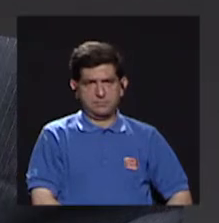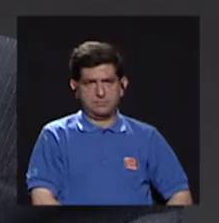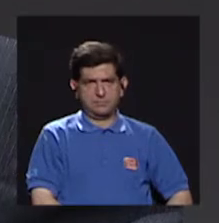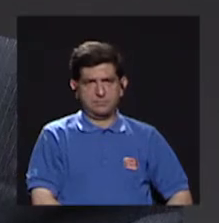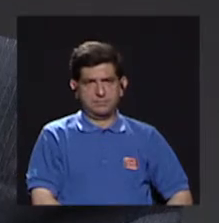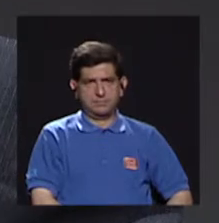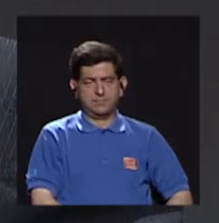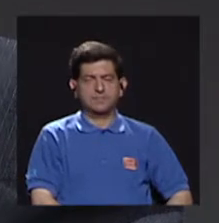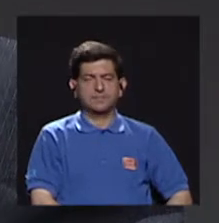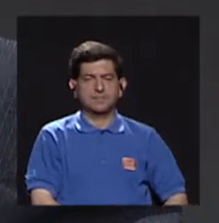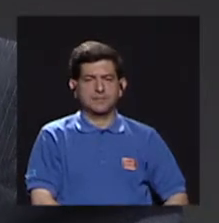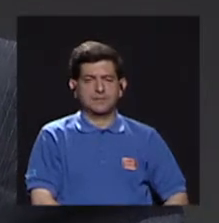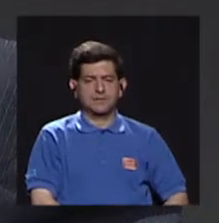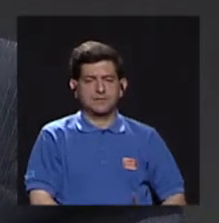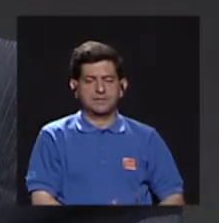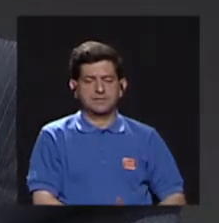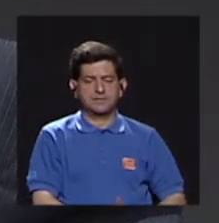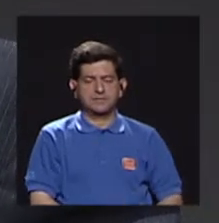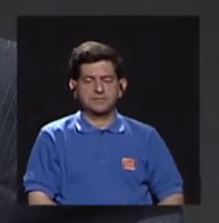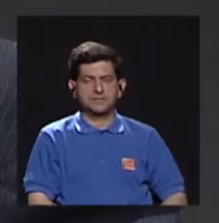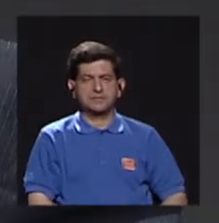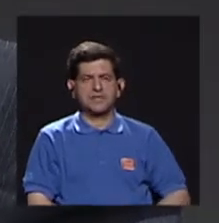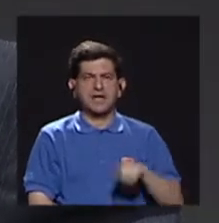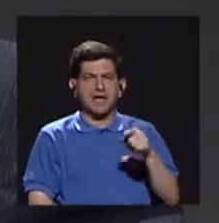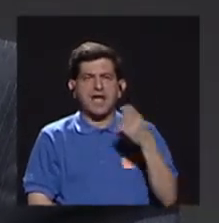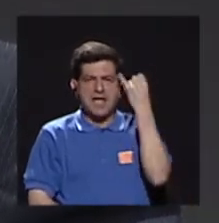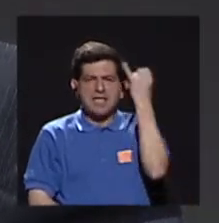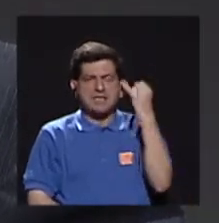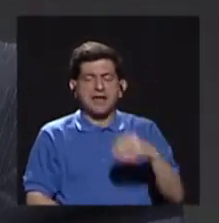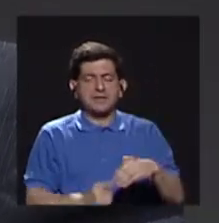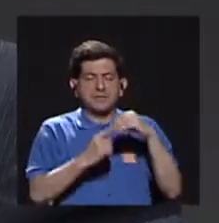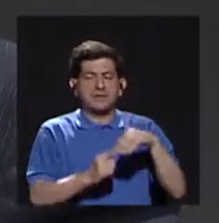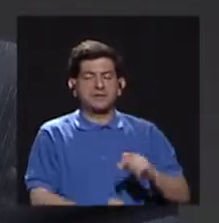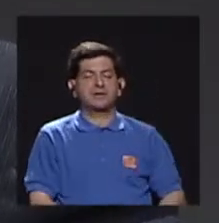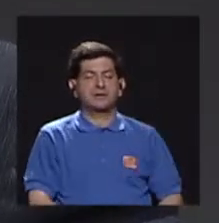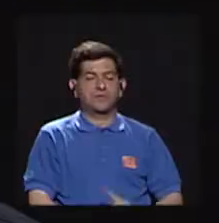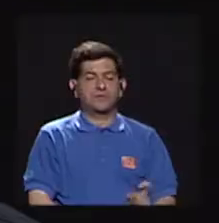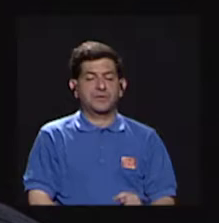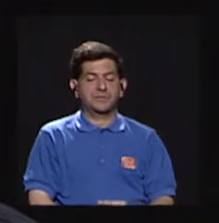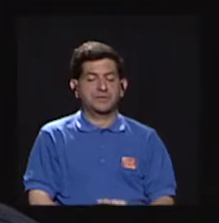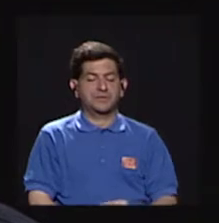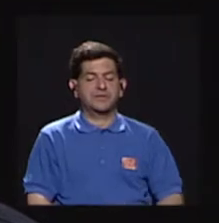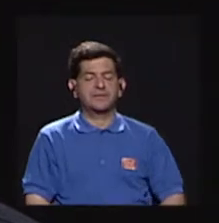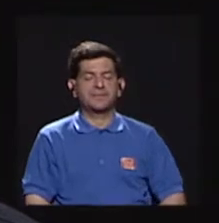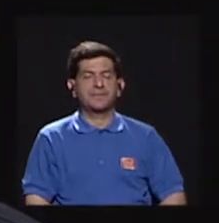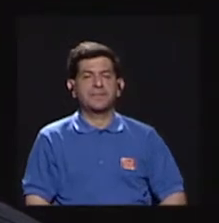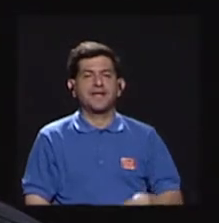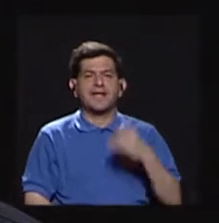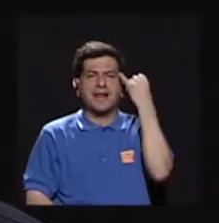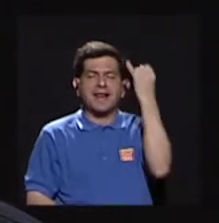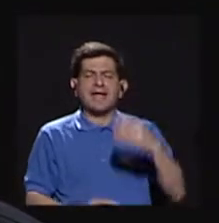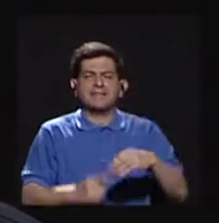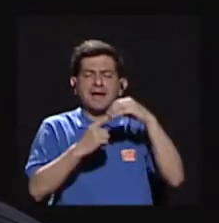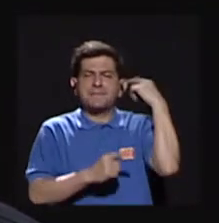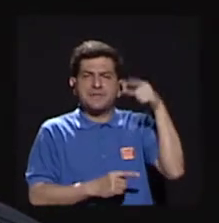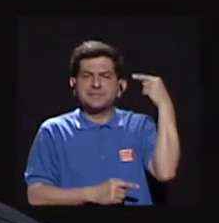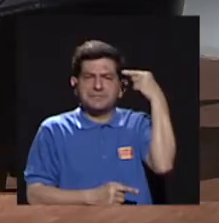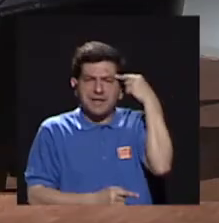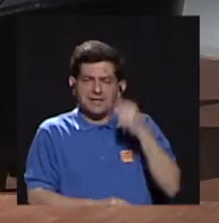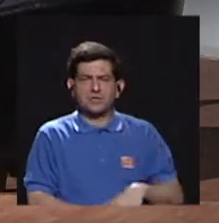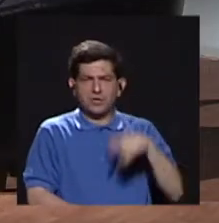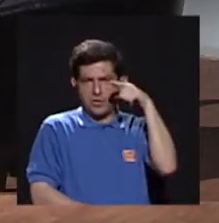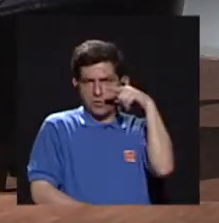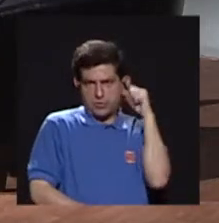cuáles serían los hitos principales la orientación principal del gobierno de luis guillermo